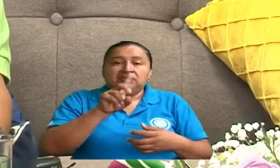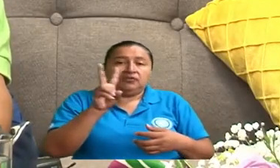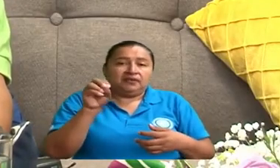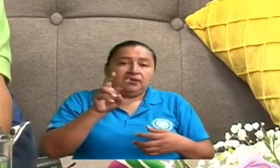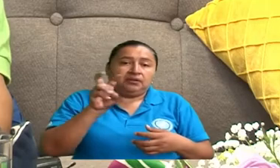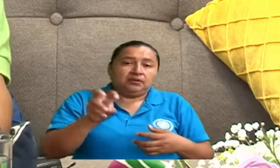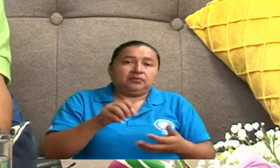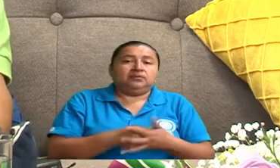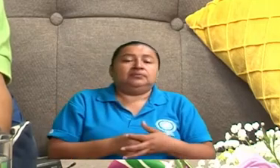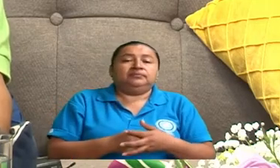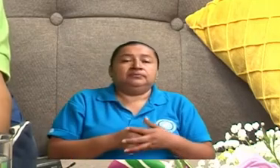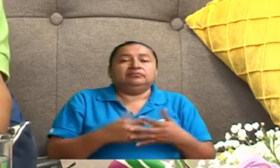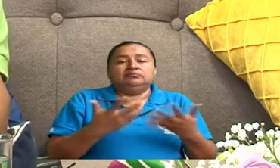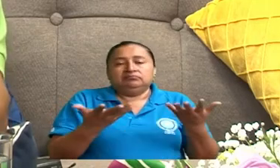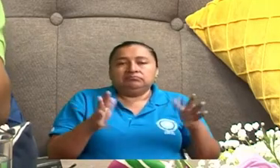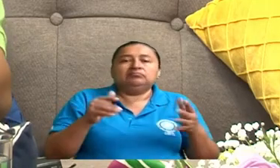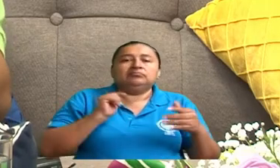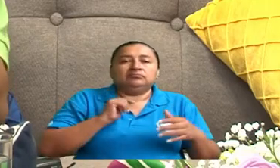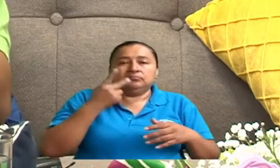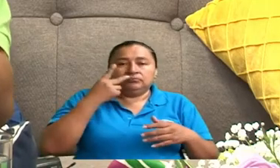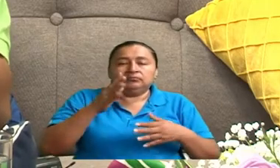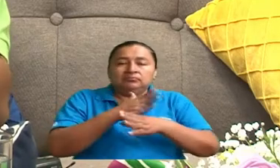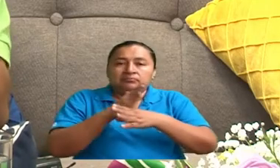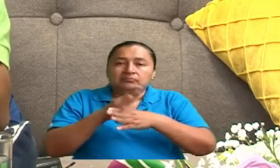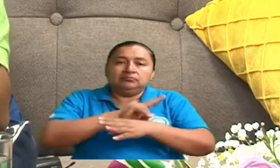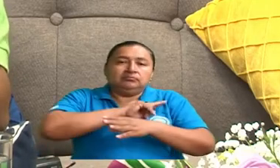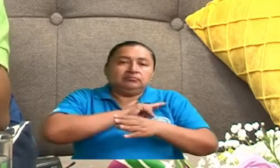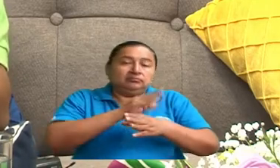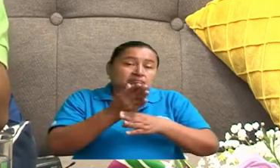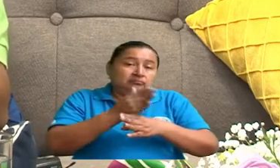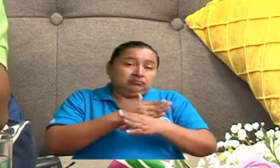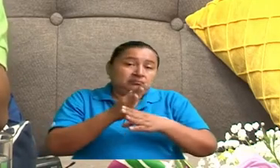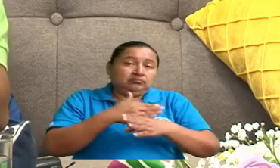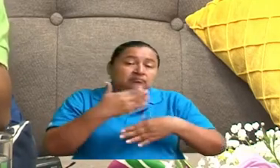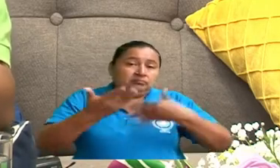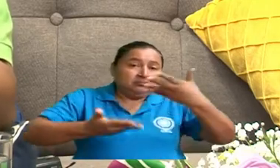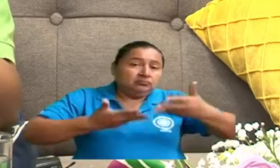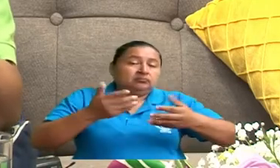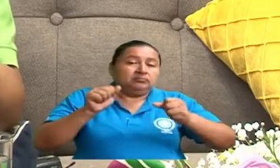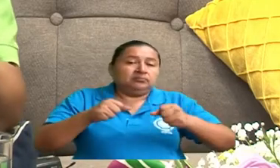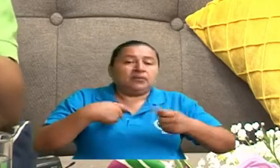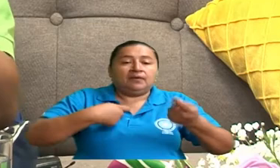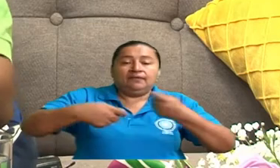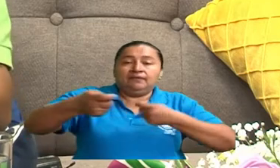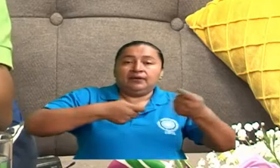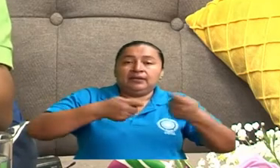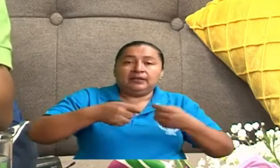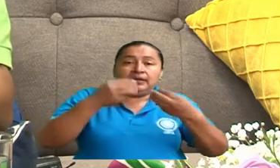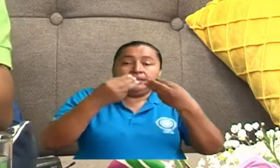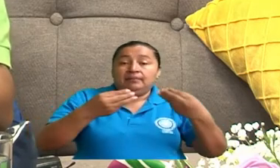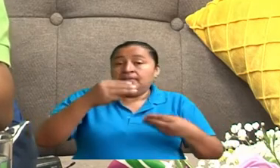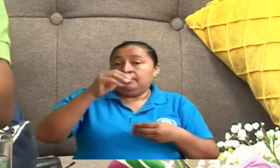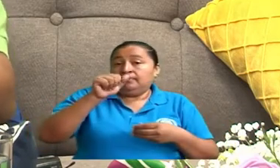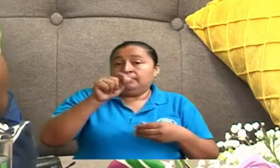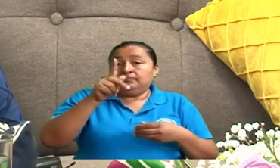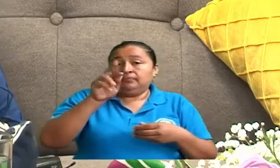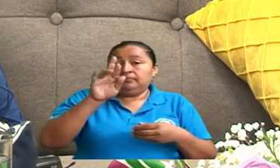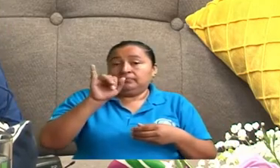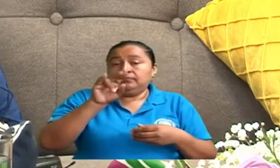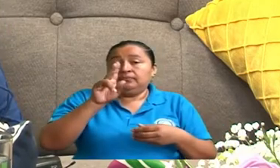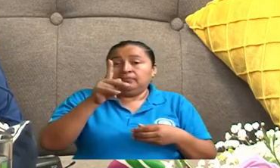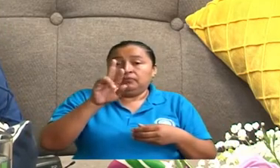córdobas. ¿Ya? Entonces, miremos la diferencia que hay, ¿verdad?, en vender la materia prima, ¿verdad?,